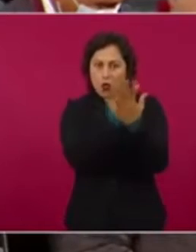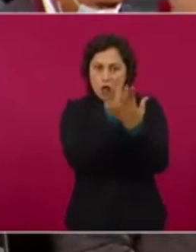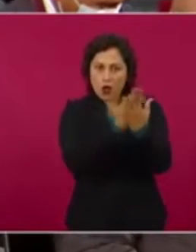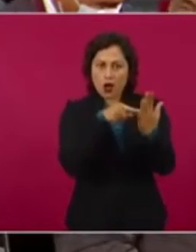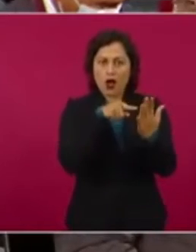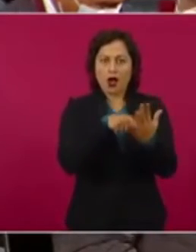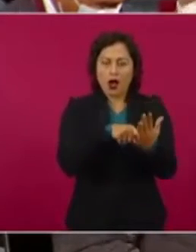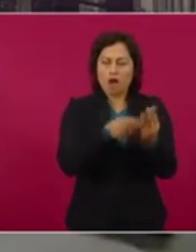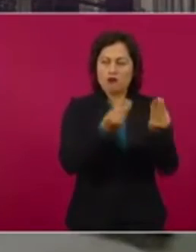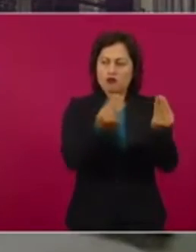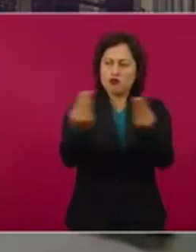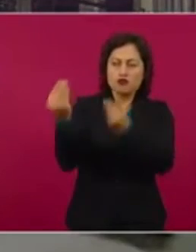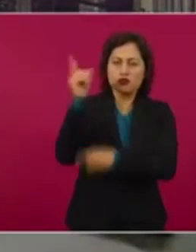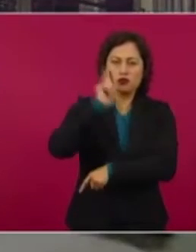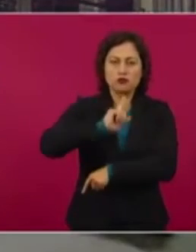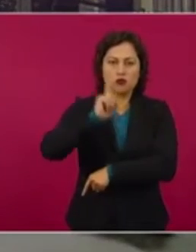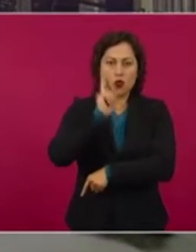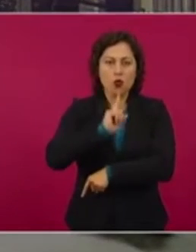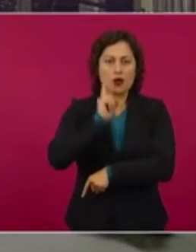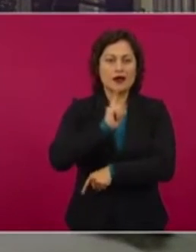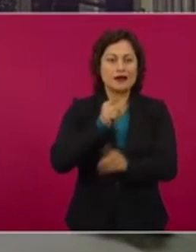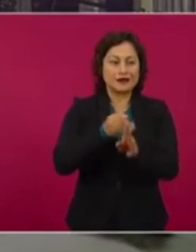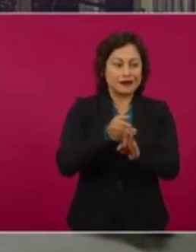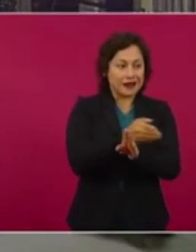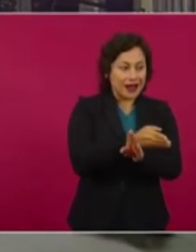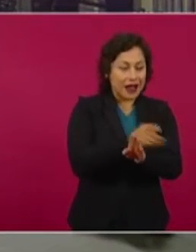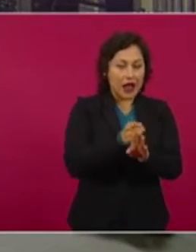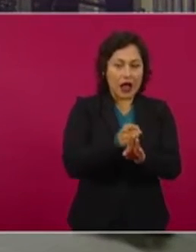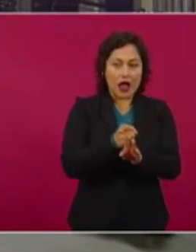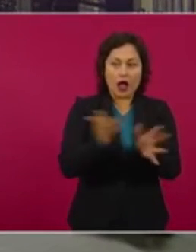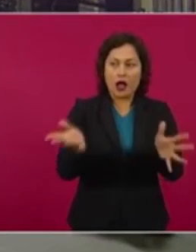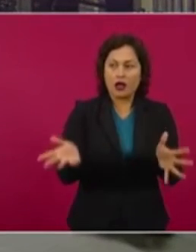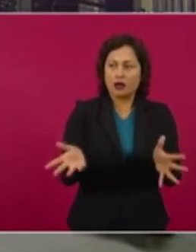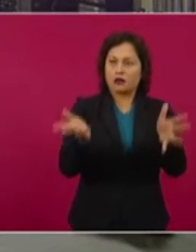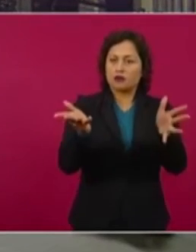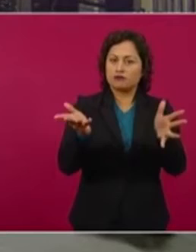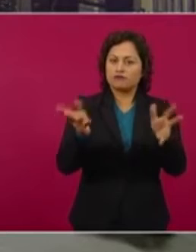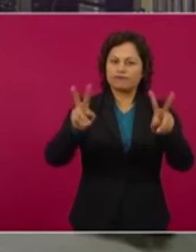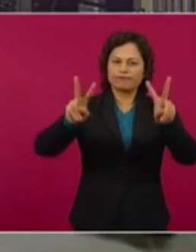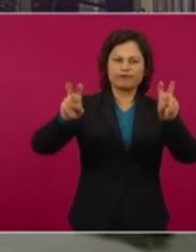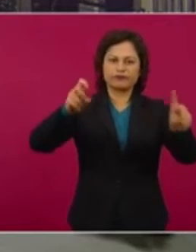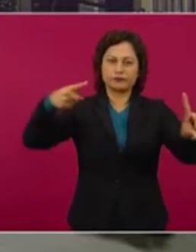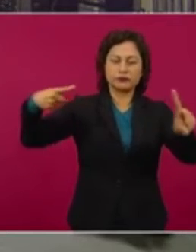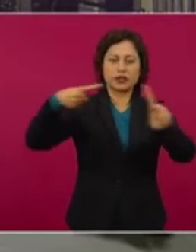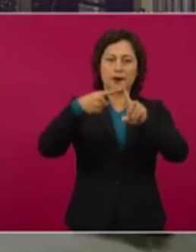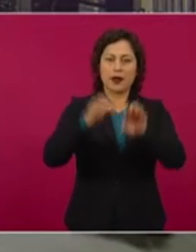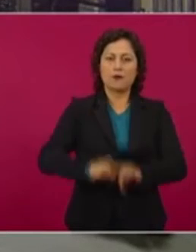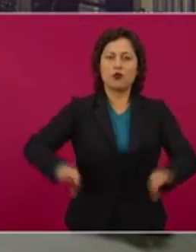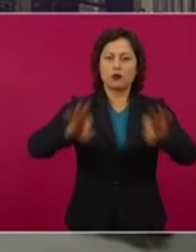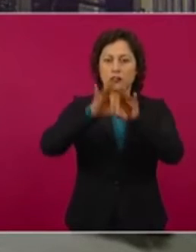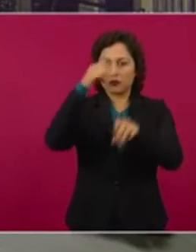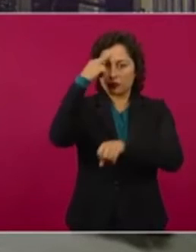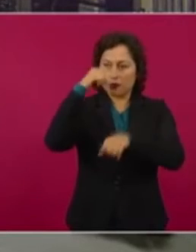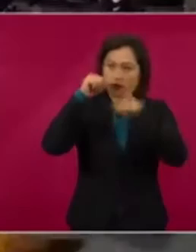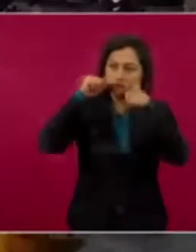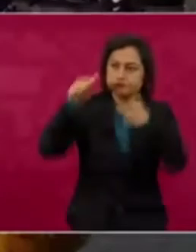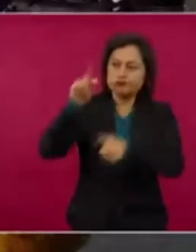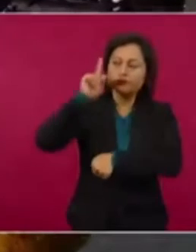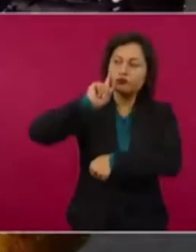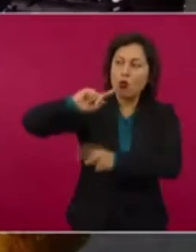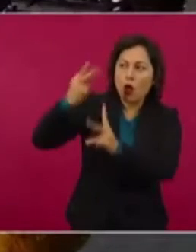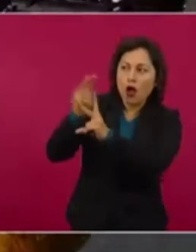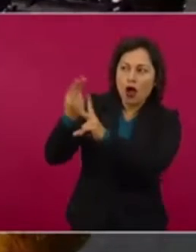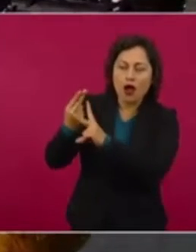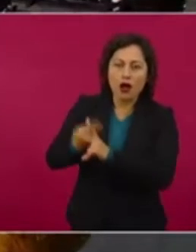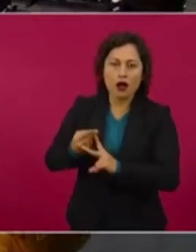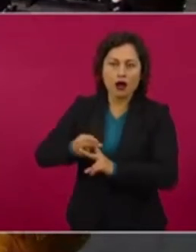estas mujeres, donde se le estaba dando el realce que merece el tema de las violencias de género, pues se